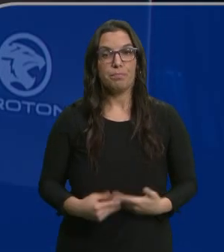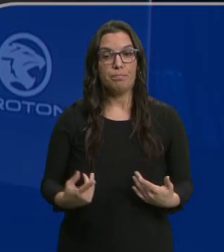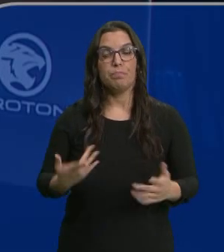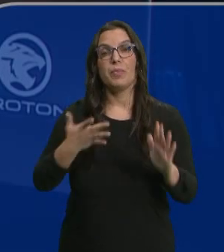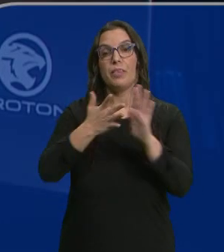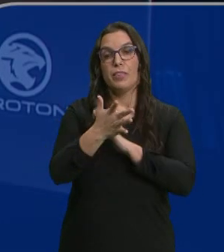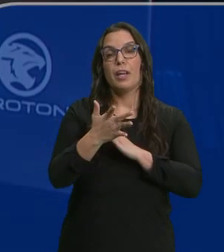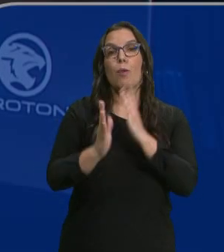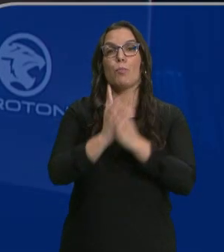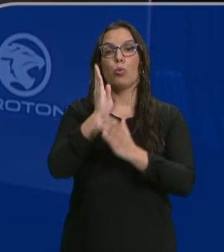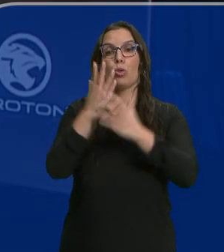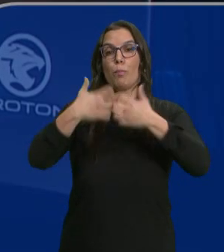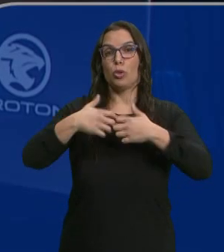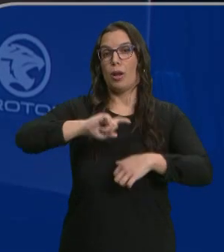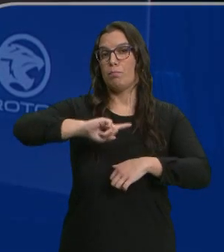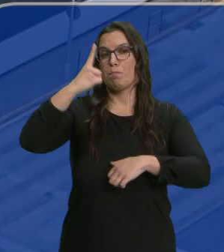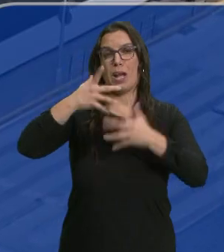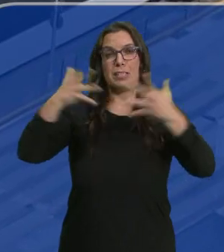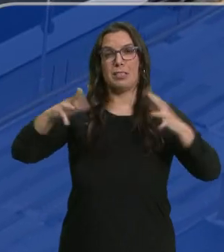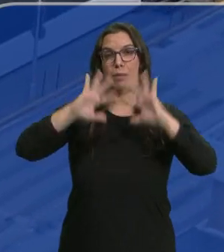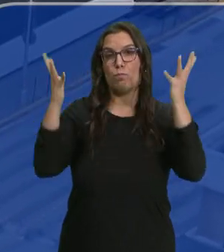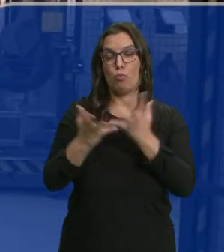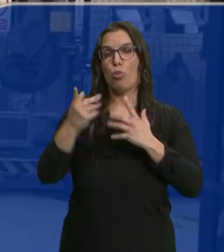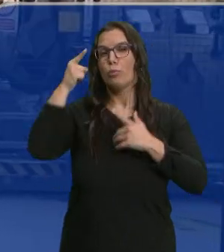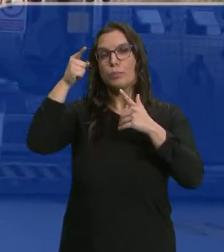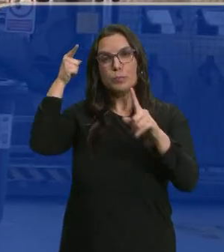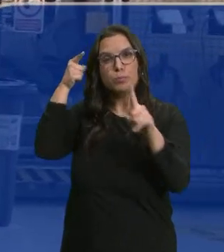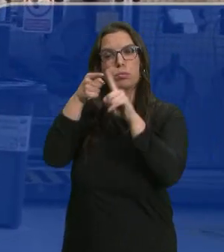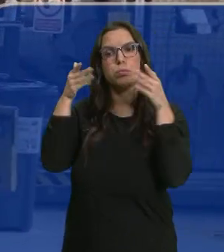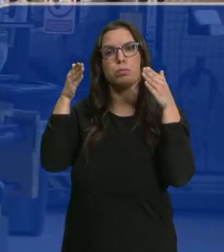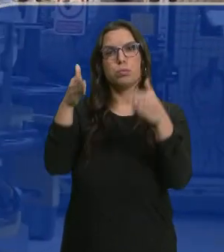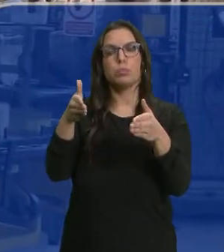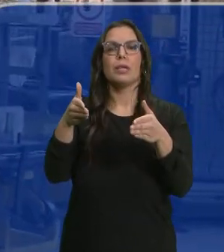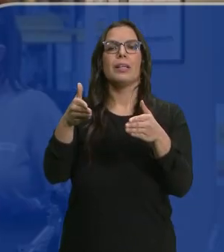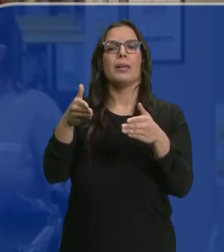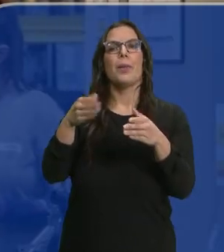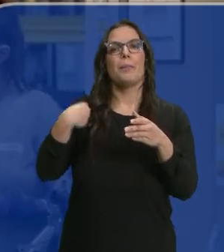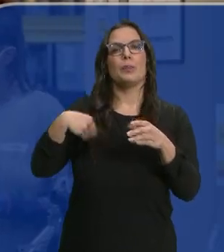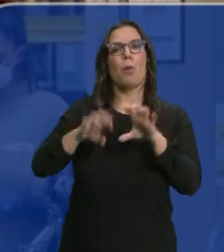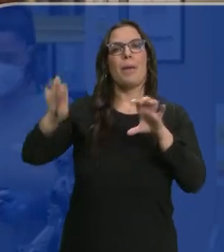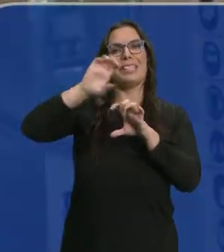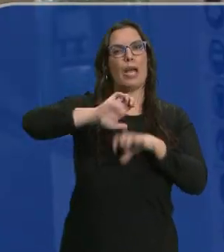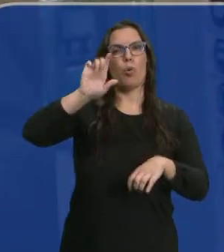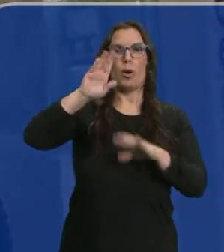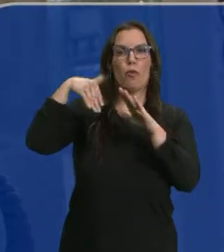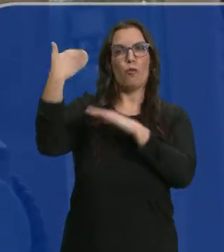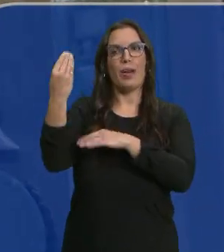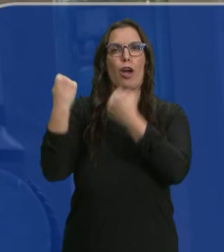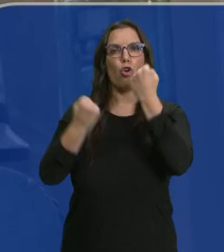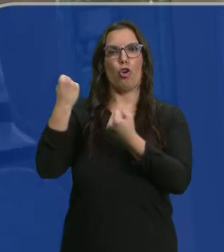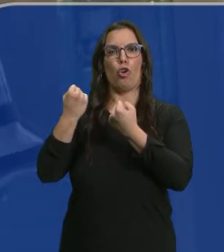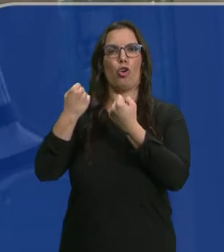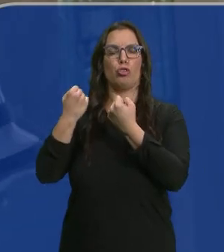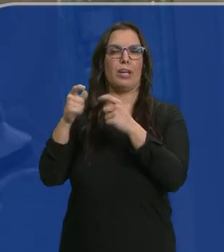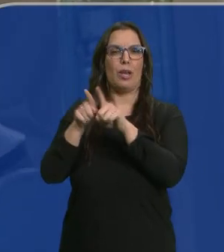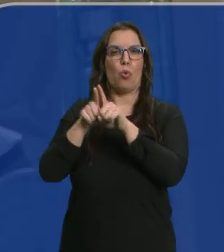Será así el mayor productor de motores del mundo y se dirigirá sobre todo al mercado menos electrificado de fuera de Europa. Además, el grupo se divide en